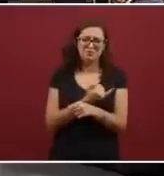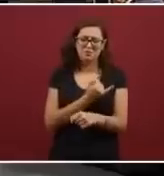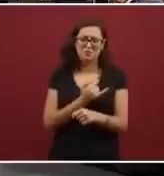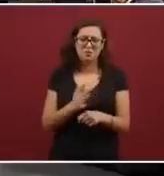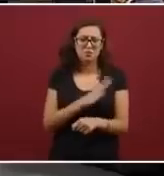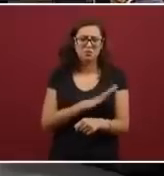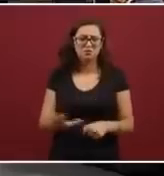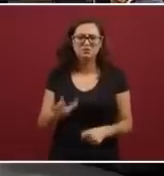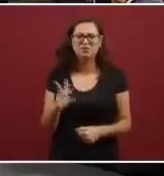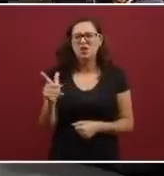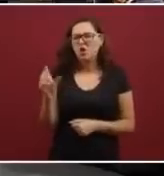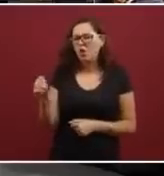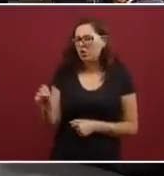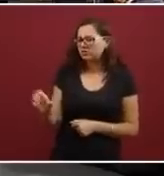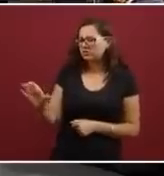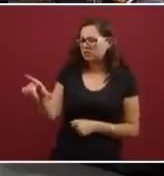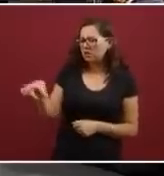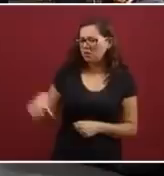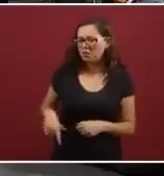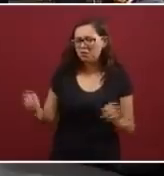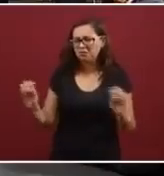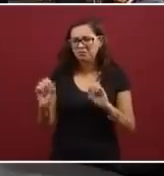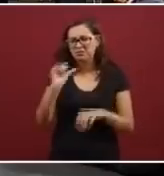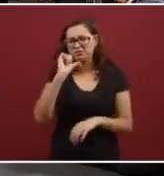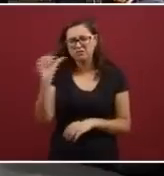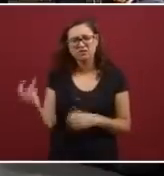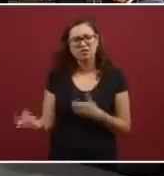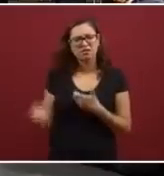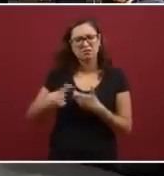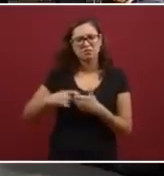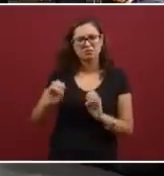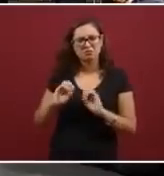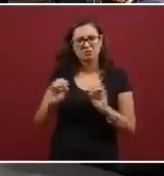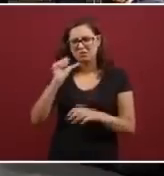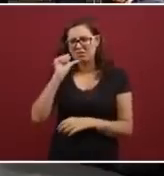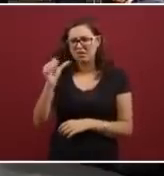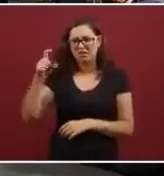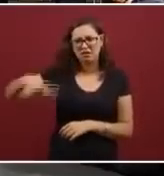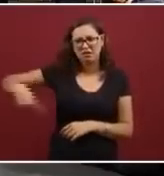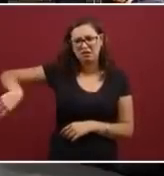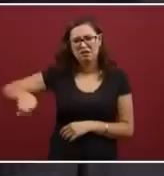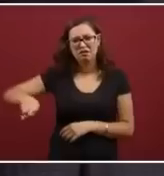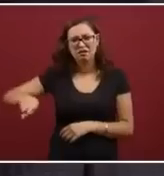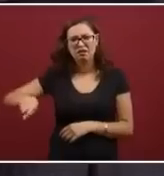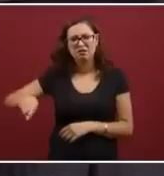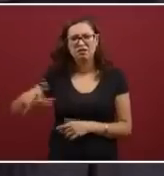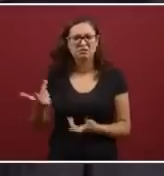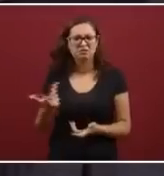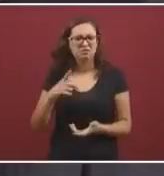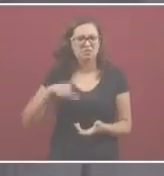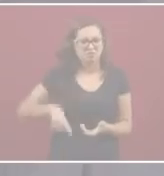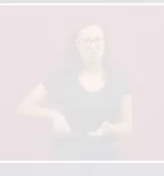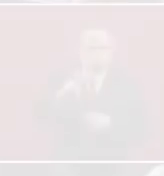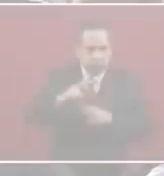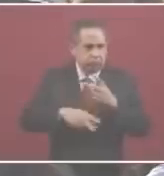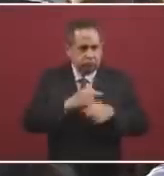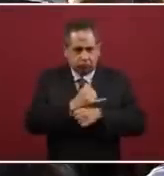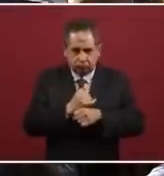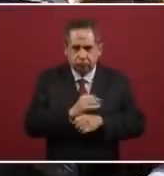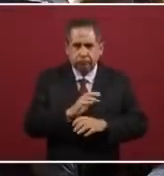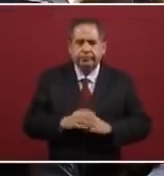en el primero dijo que se actuara de fondo y en el segundo se limitó simple y sencillamente a defender a ana gabriela guevara